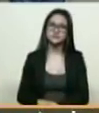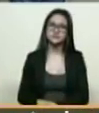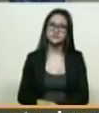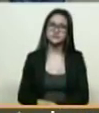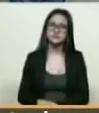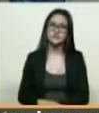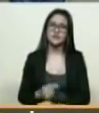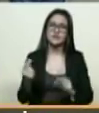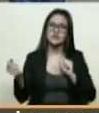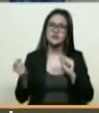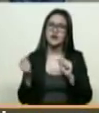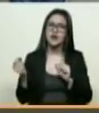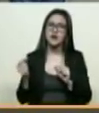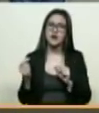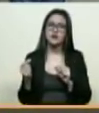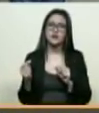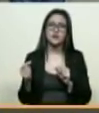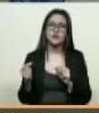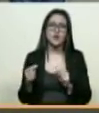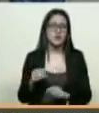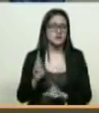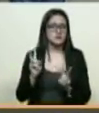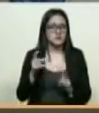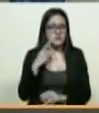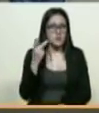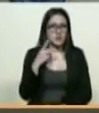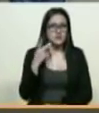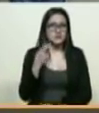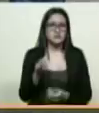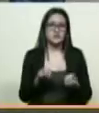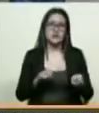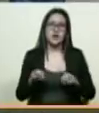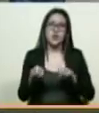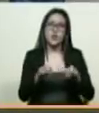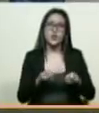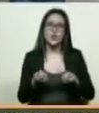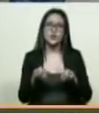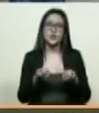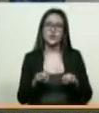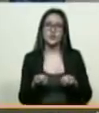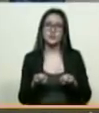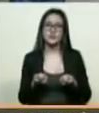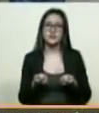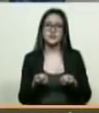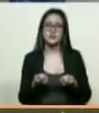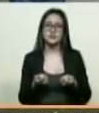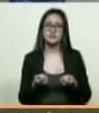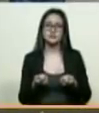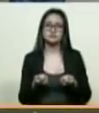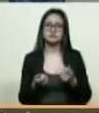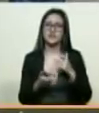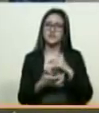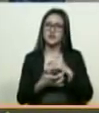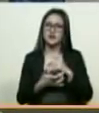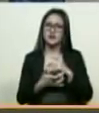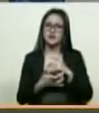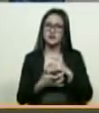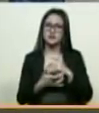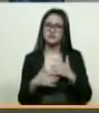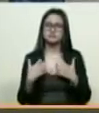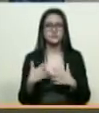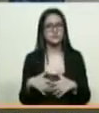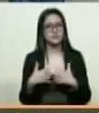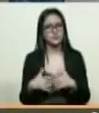mantener el diálogo en todos los niveles, en lo político, en lo económico, en lo técnico, en lo productivo,